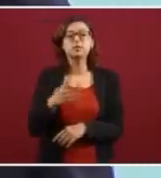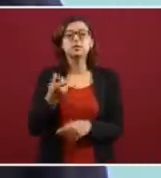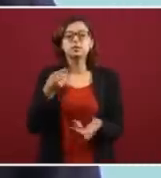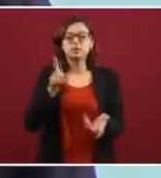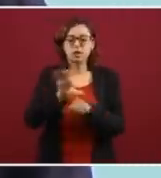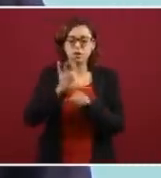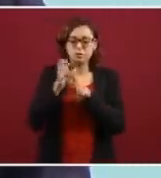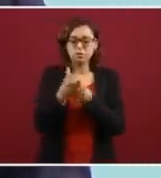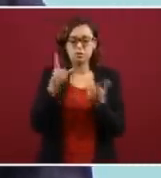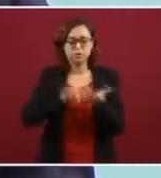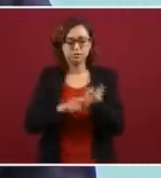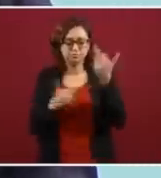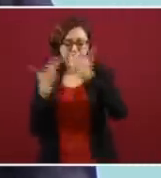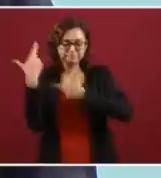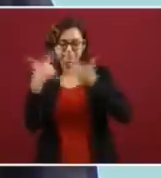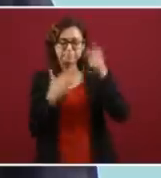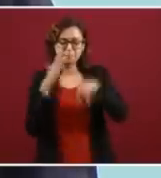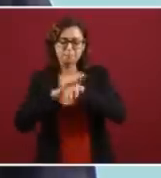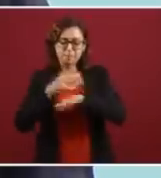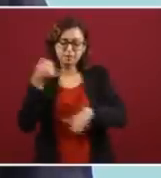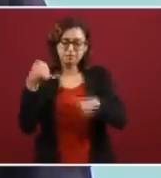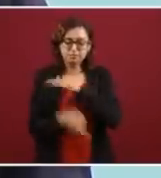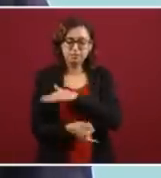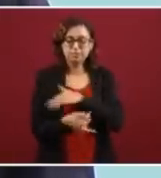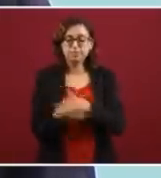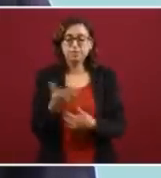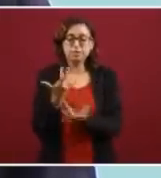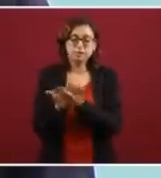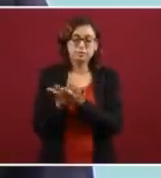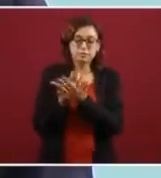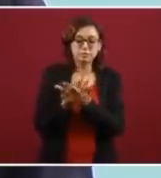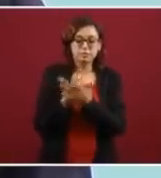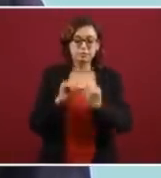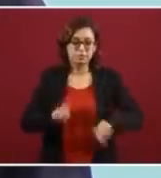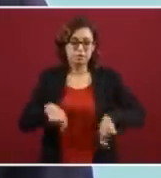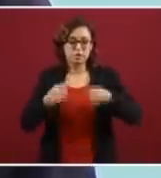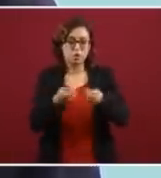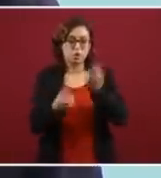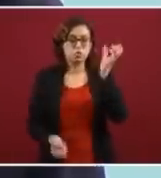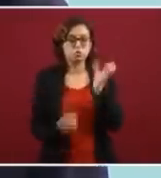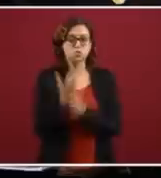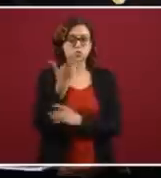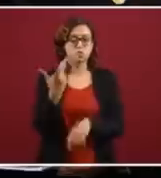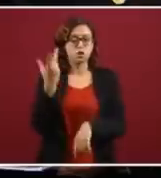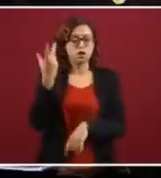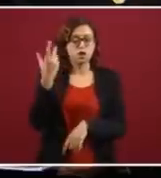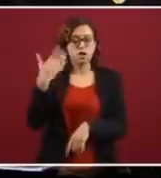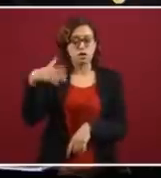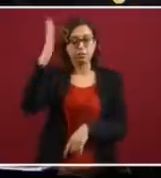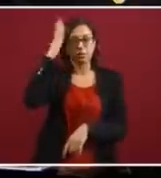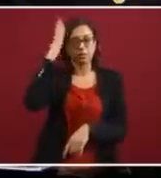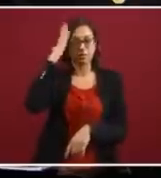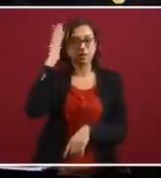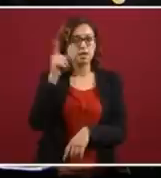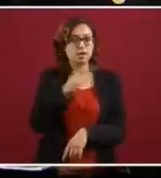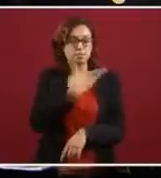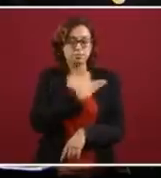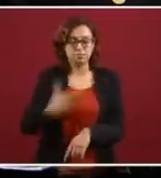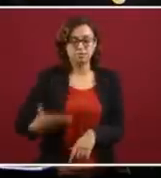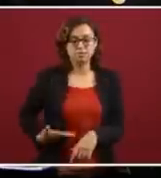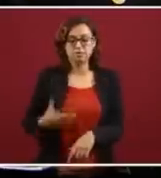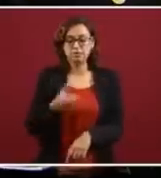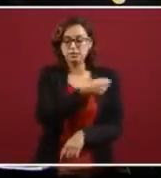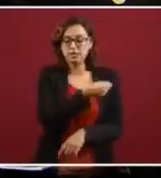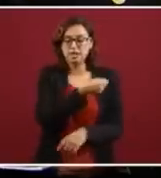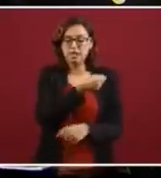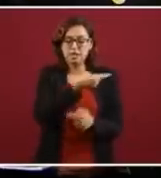una revisión a fondo, no solamente esperando el nombramiento de la nueva titular tras la terna que envió el presidente de la República al